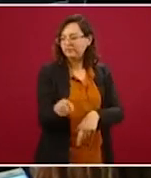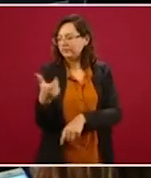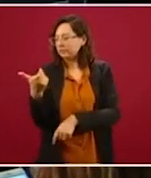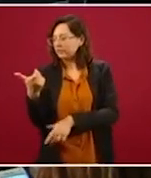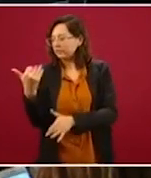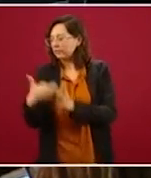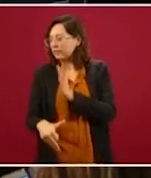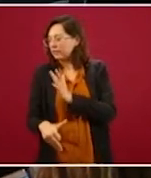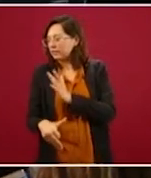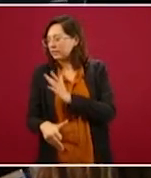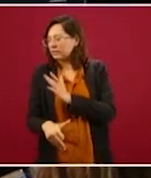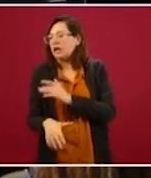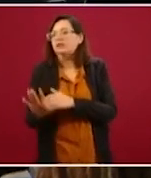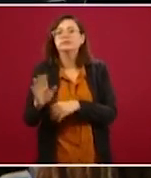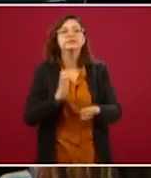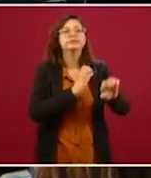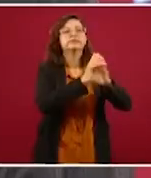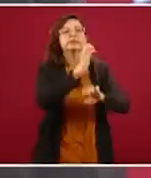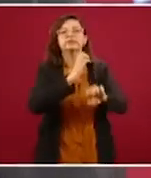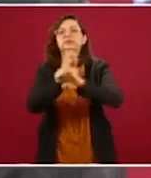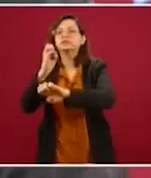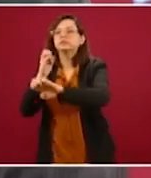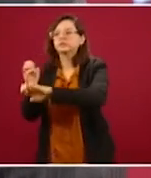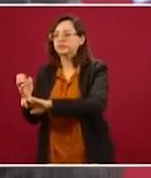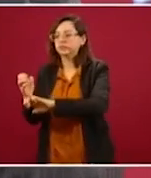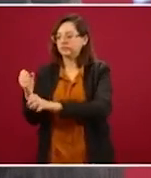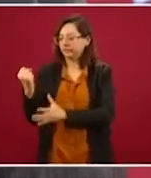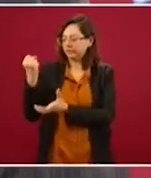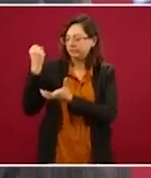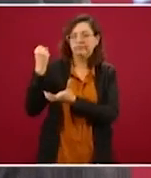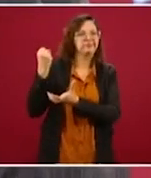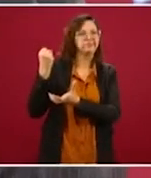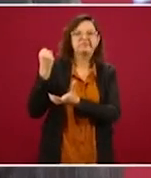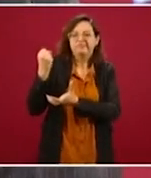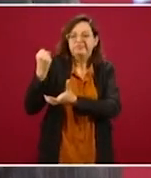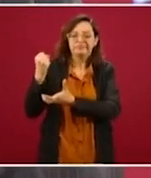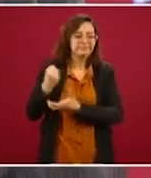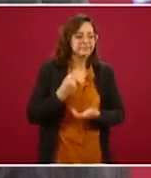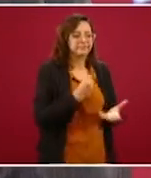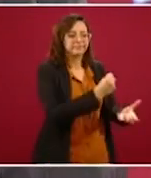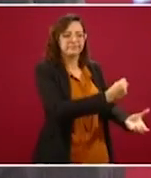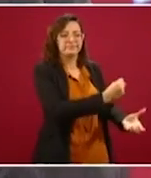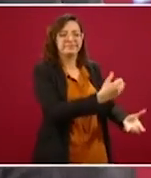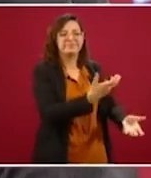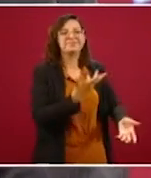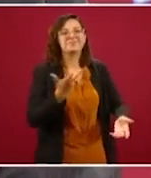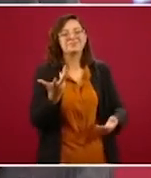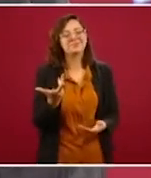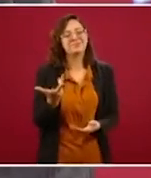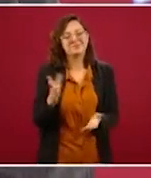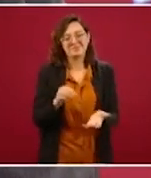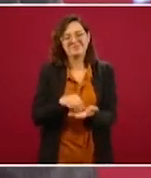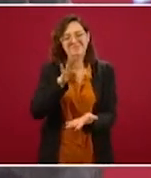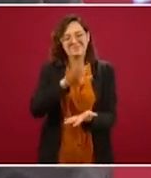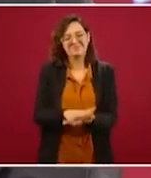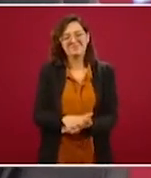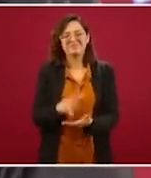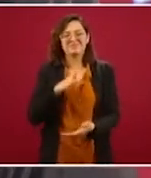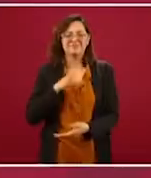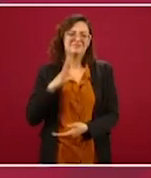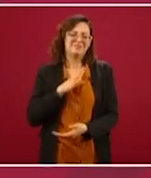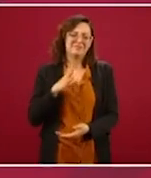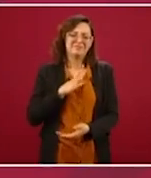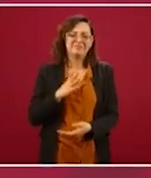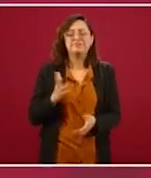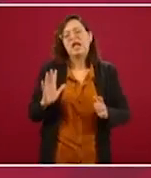de los estados. Está documentado esto que les estoy planteando. Entonces, ya eso es historia,